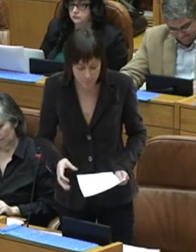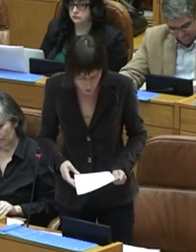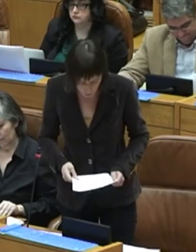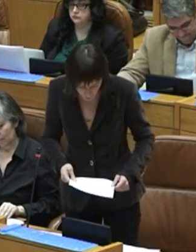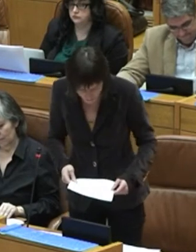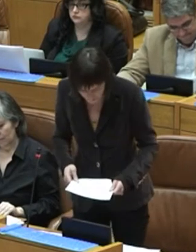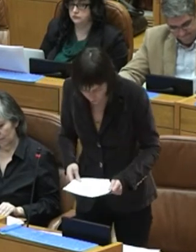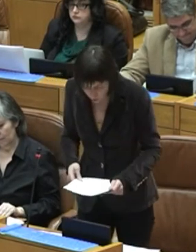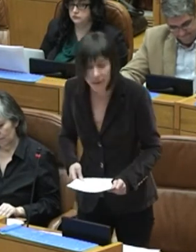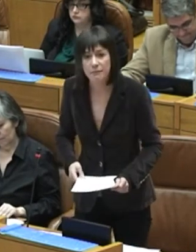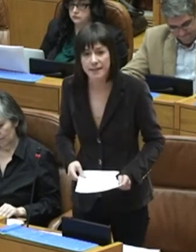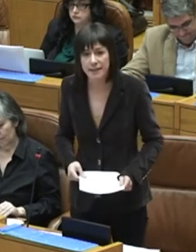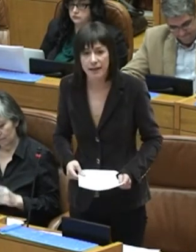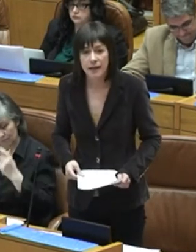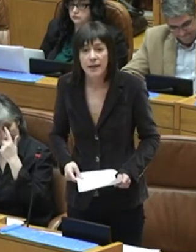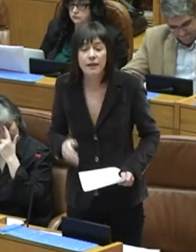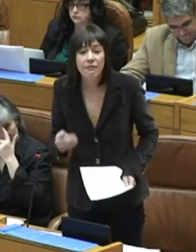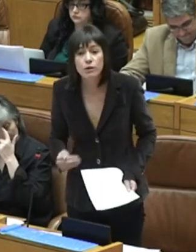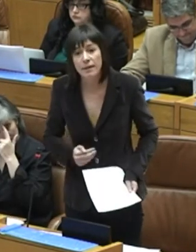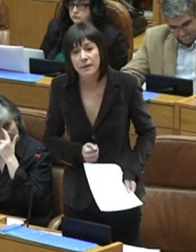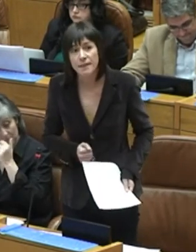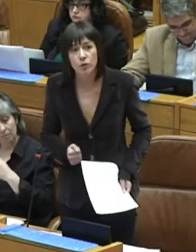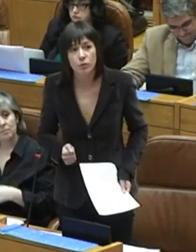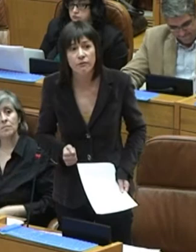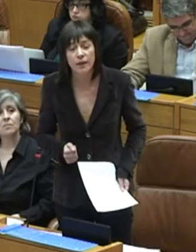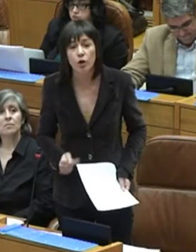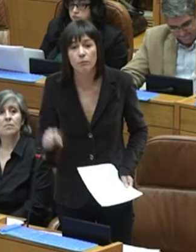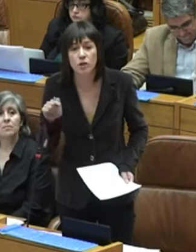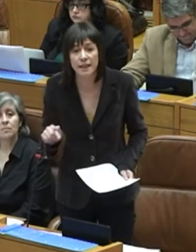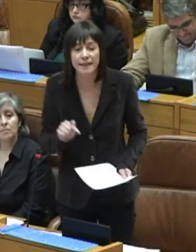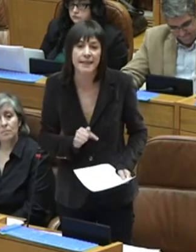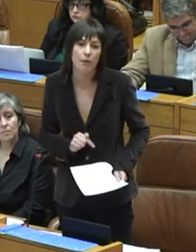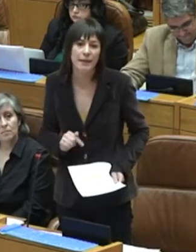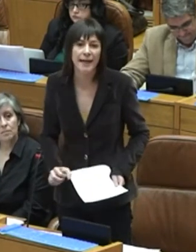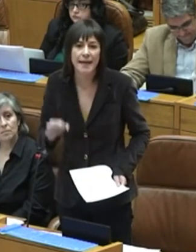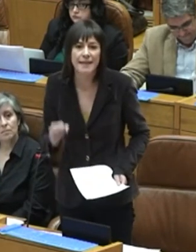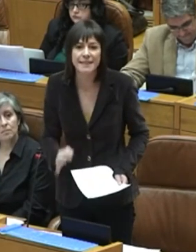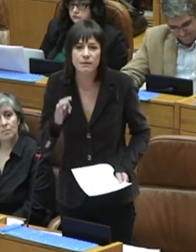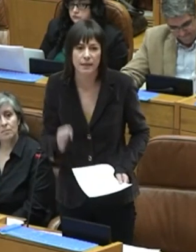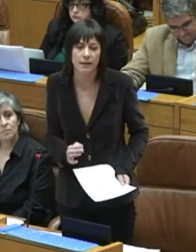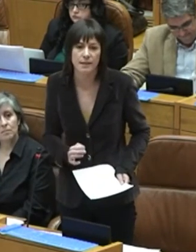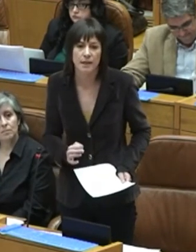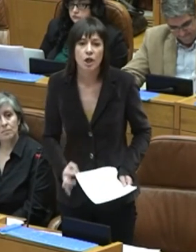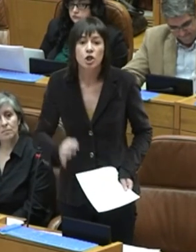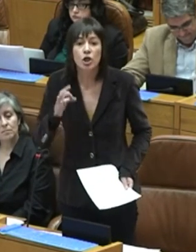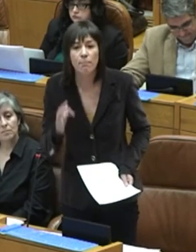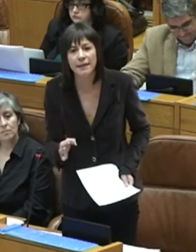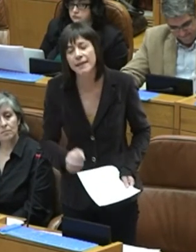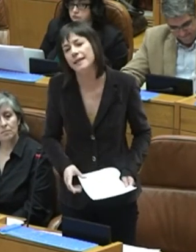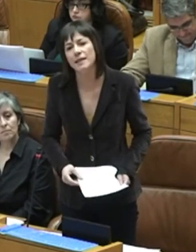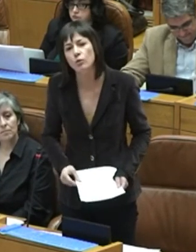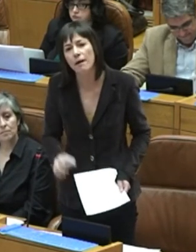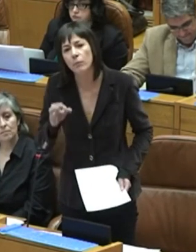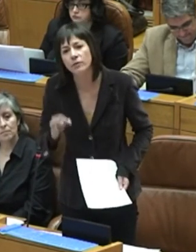desmantelamento do Estado de benestar. E é falso ademais señor Núñez que vostede teña que aplicar estas medidas só